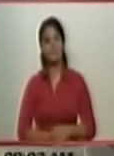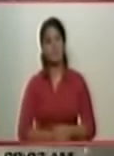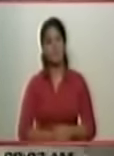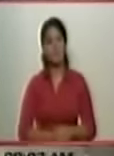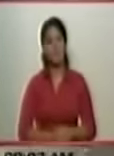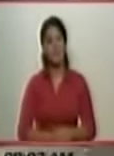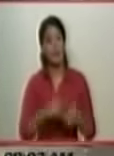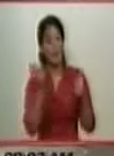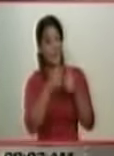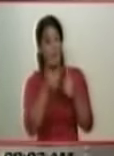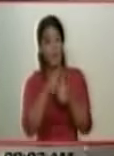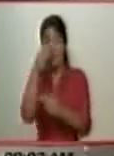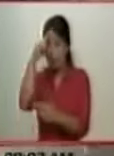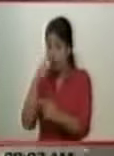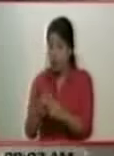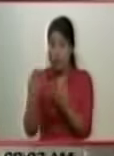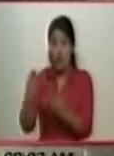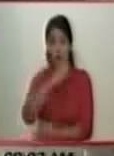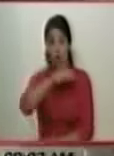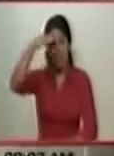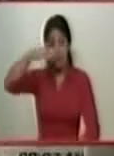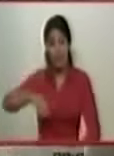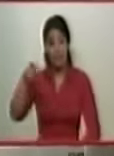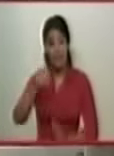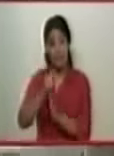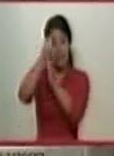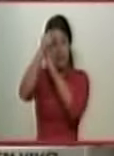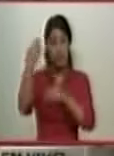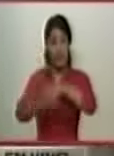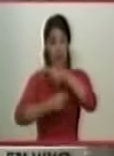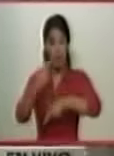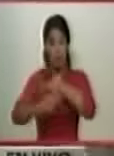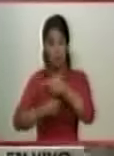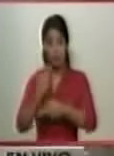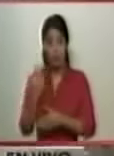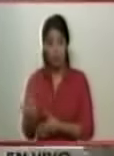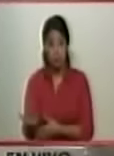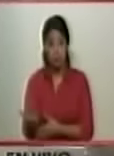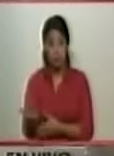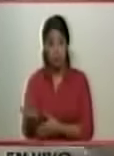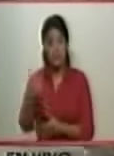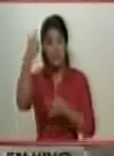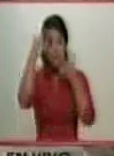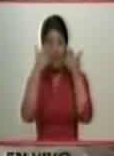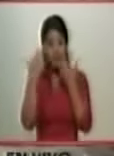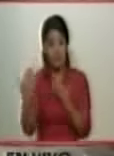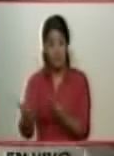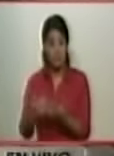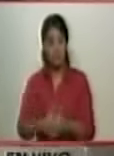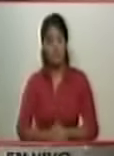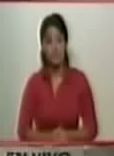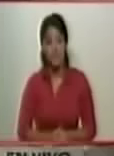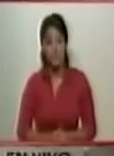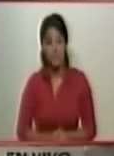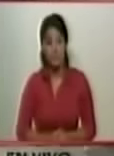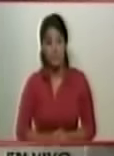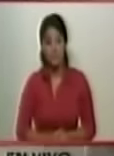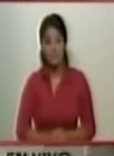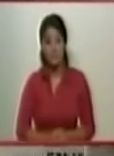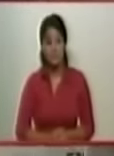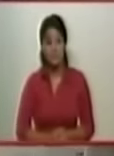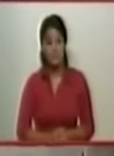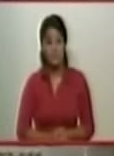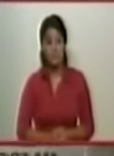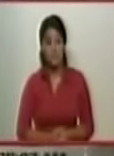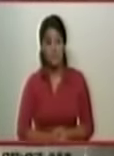Honores al comandante supremo y líder de la revolución bolivariana, Hugo Rafael Chávez Frías.